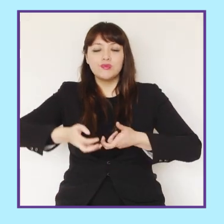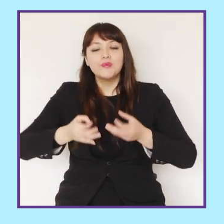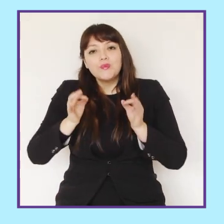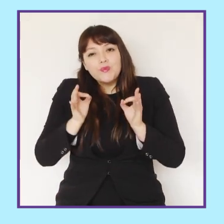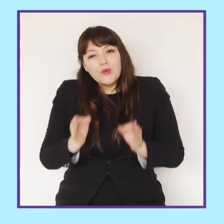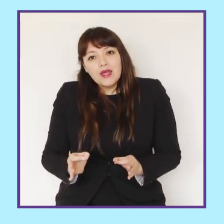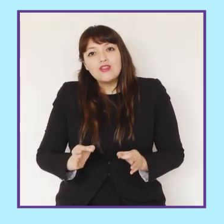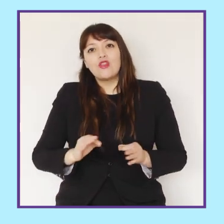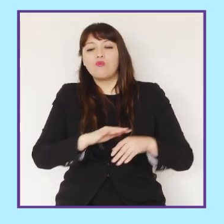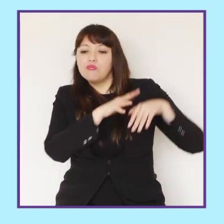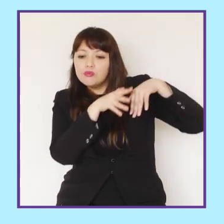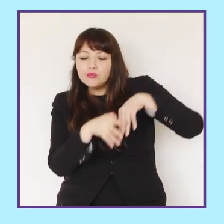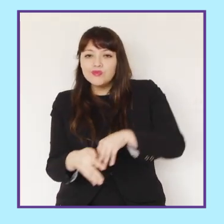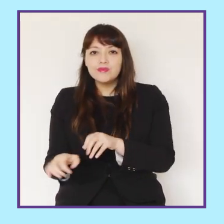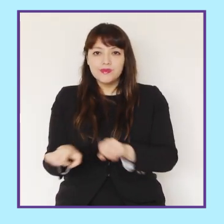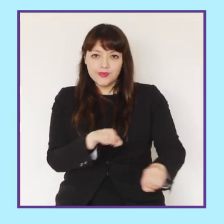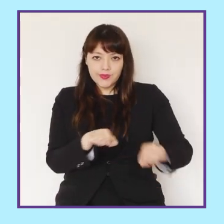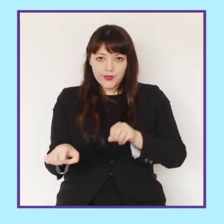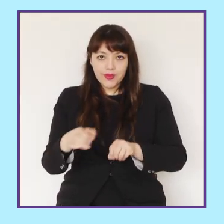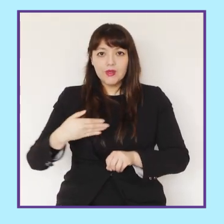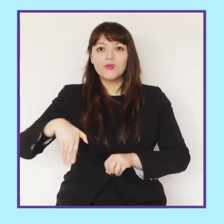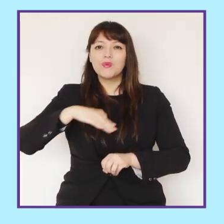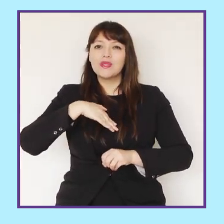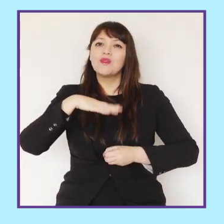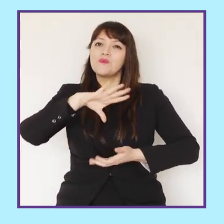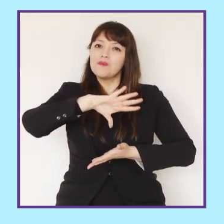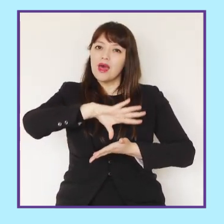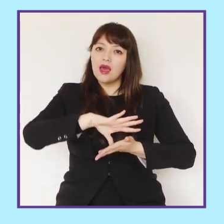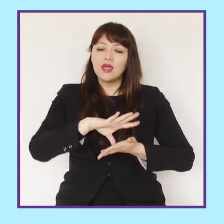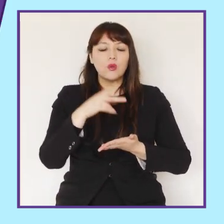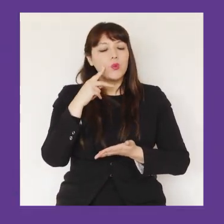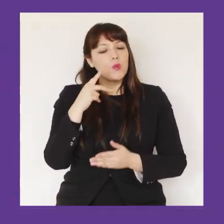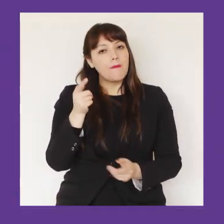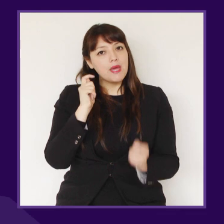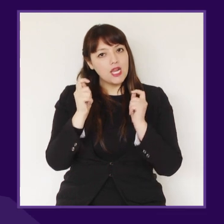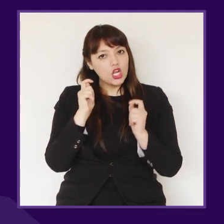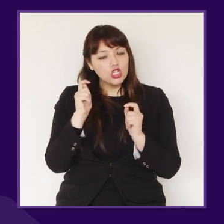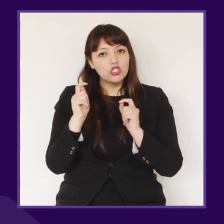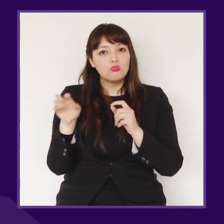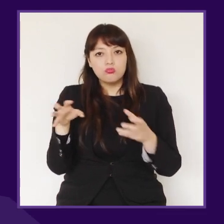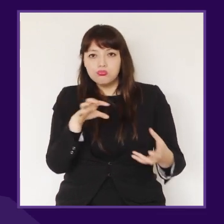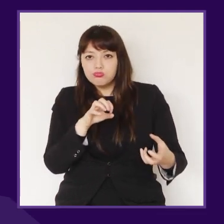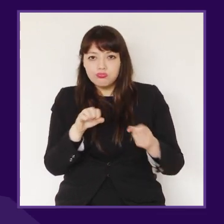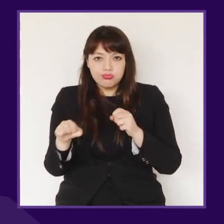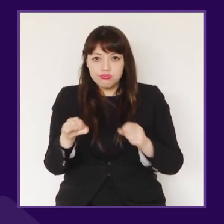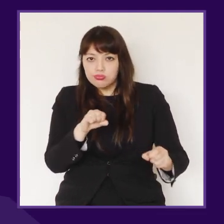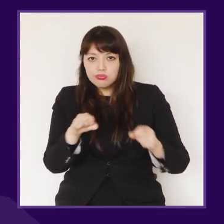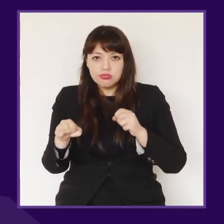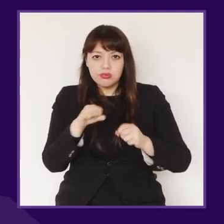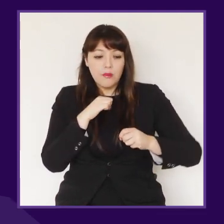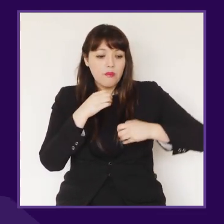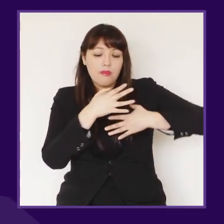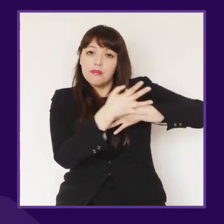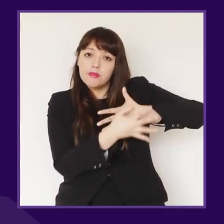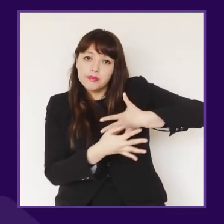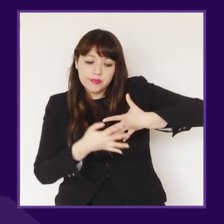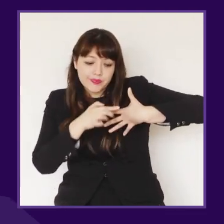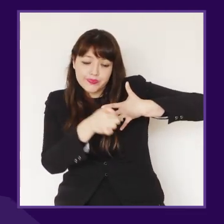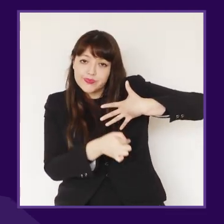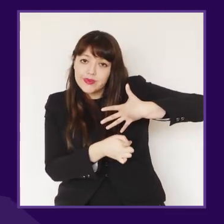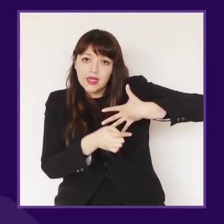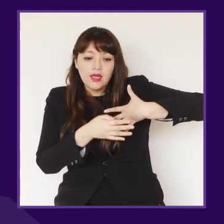por supuesto, tsunamis y terremotos. Nuestro país es considerado como uno de los territorios más sísmicos del mundo debido a su ubicación